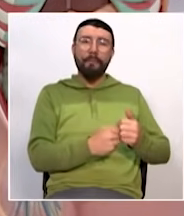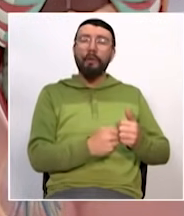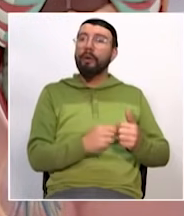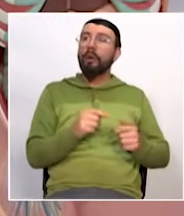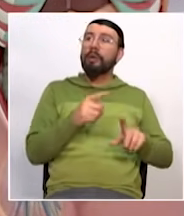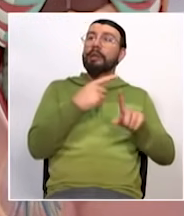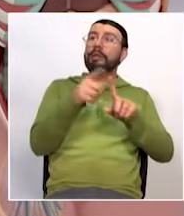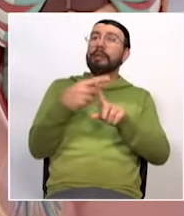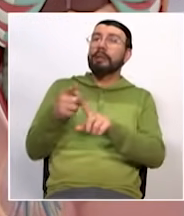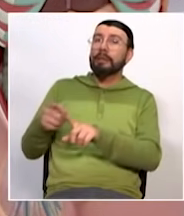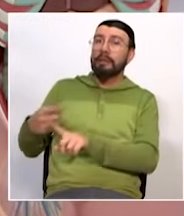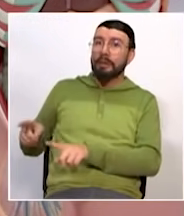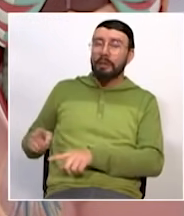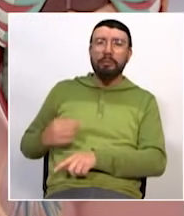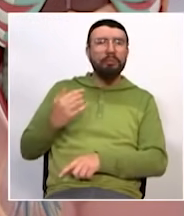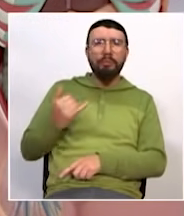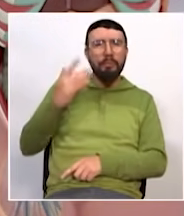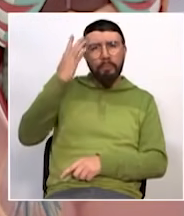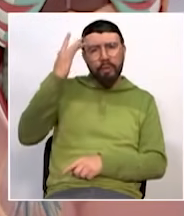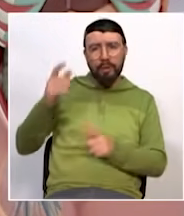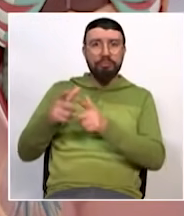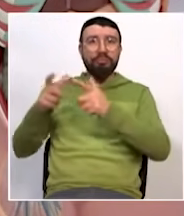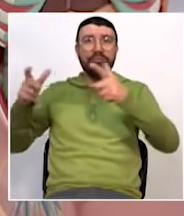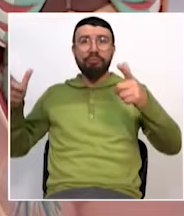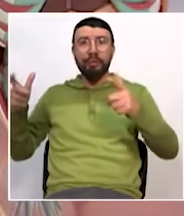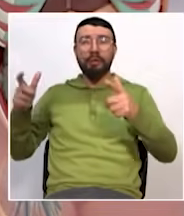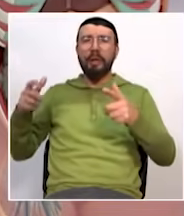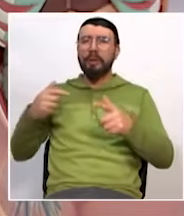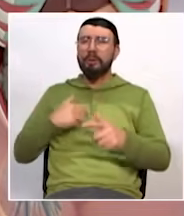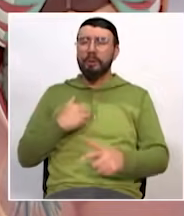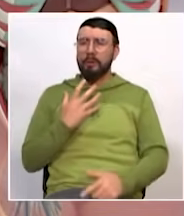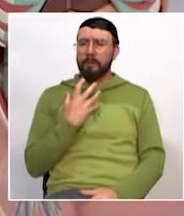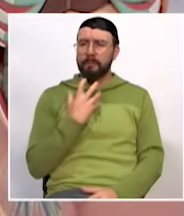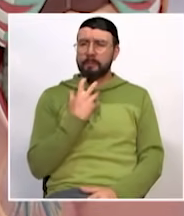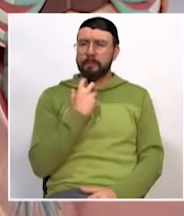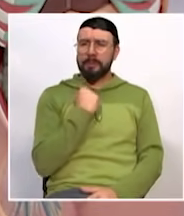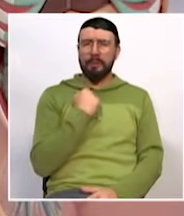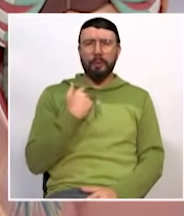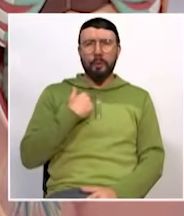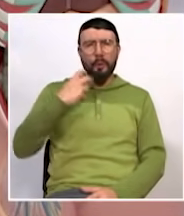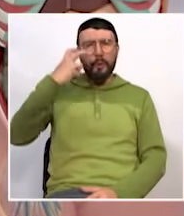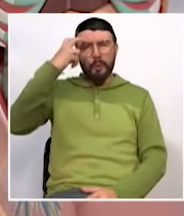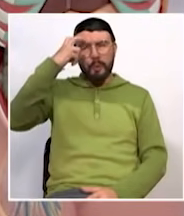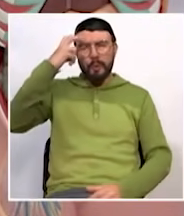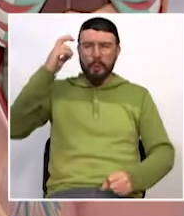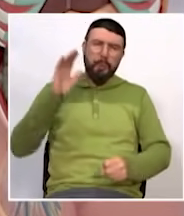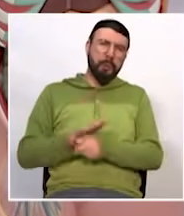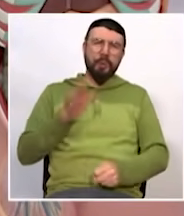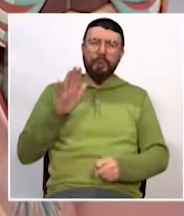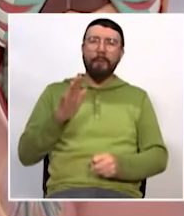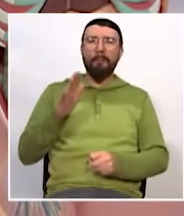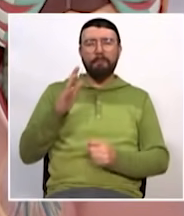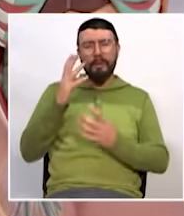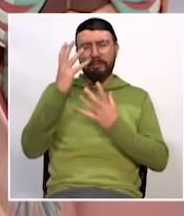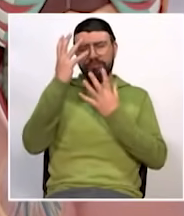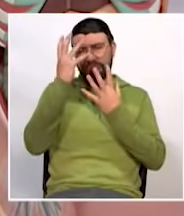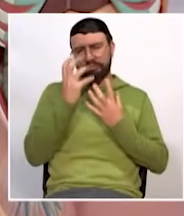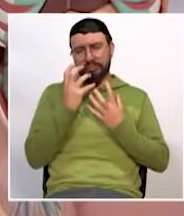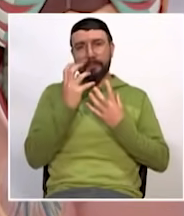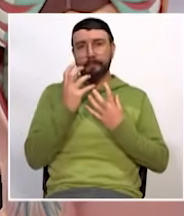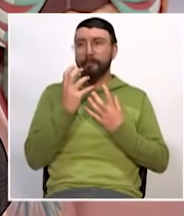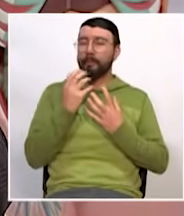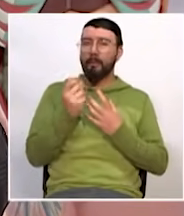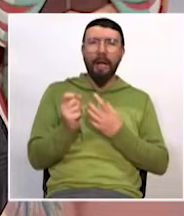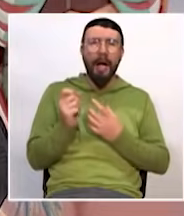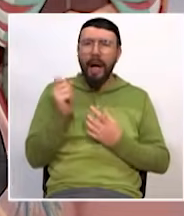represión o construcción de una emoción que se llama cólera o ira cuando hay algo en el entorno una persona una situación